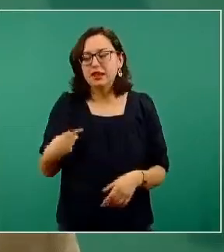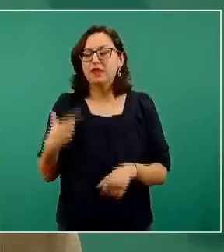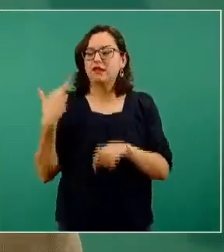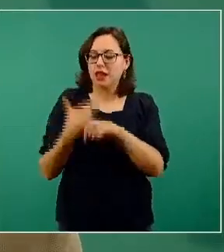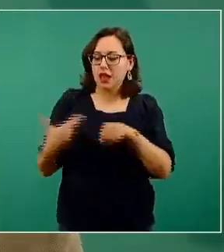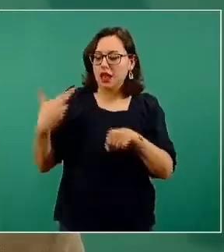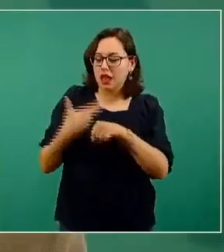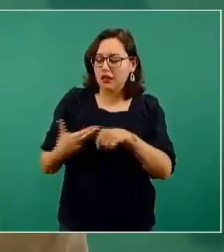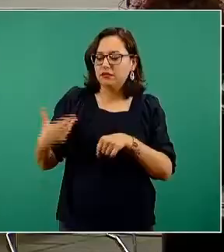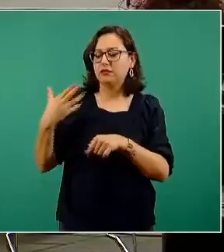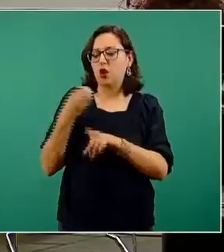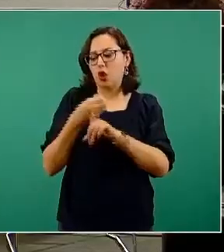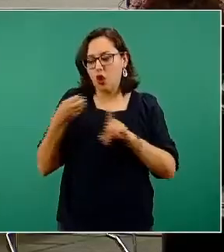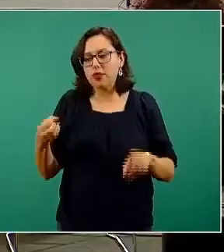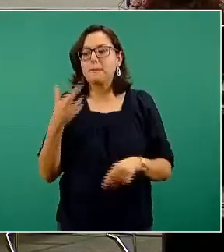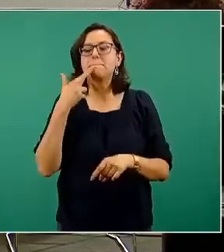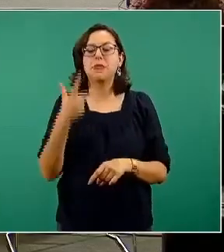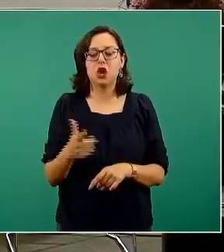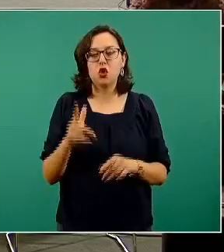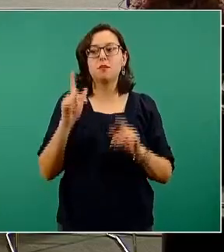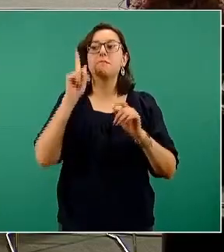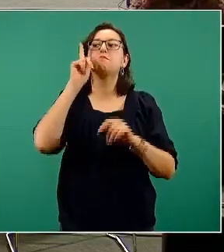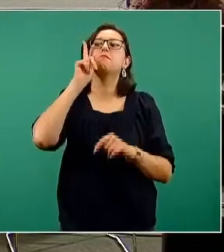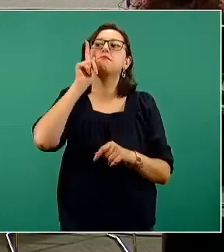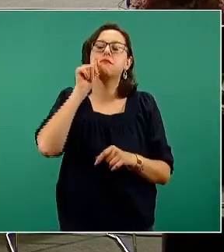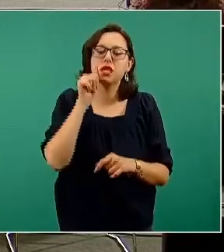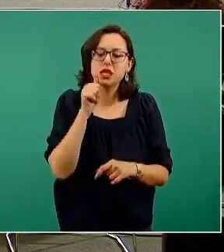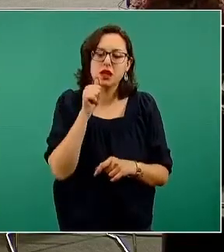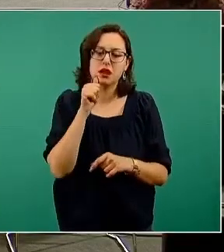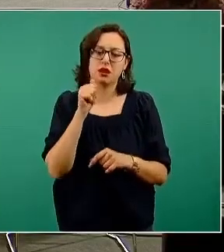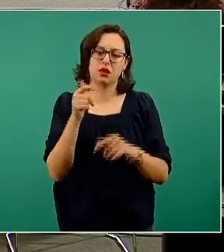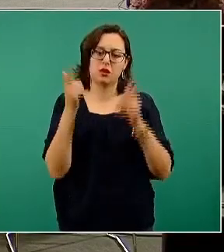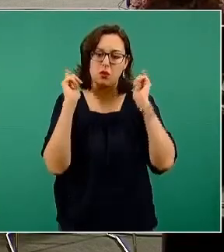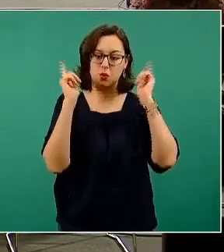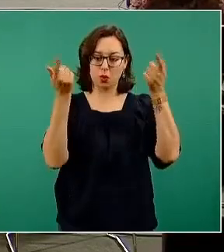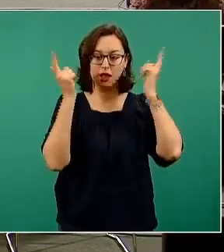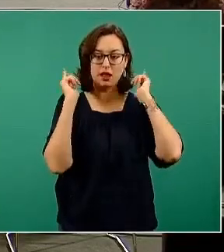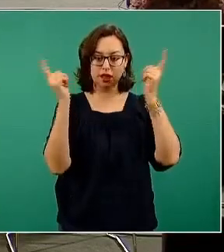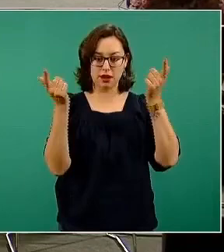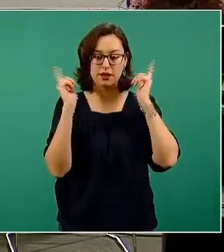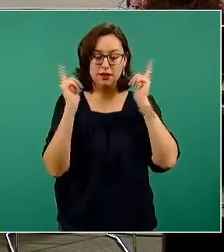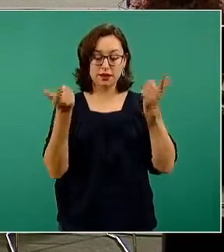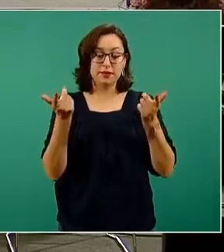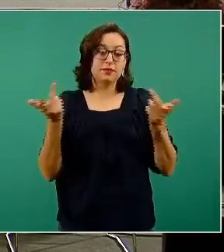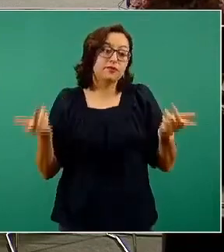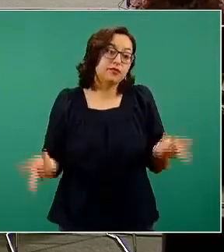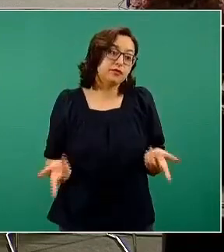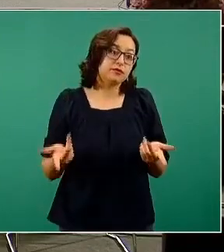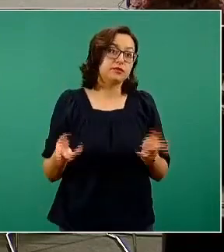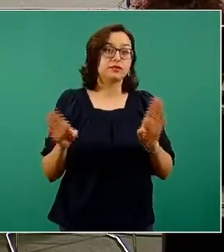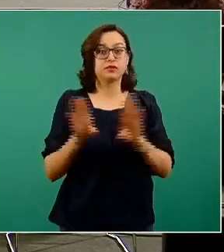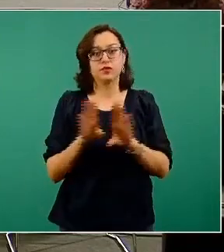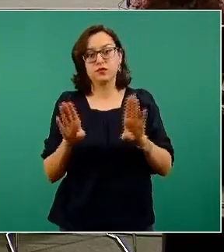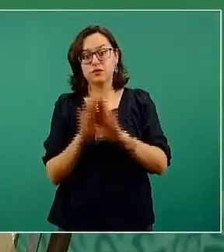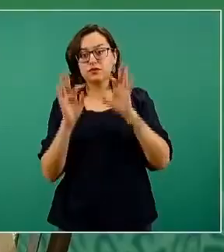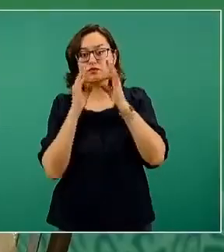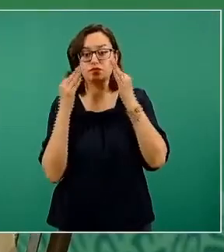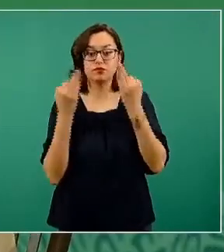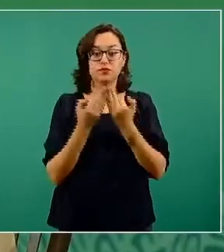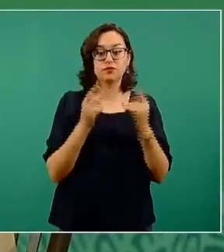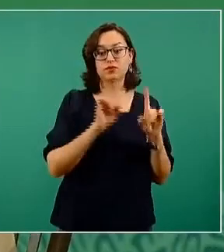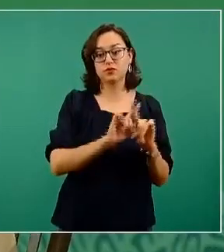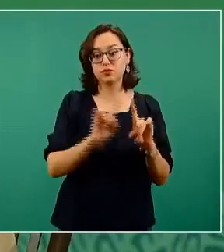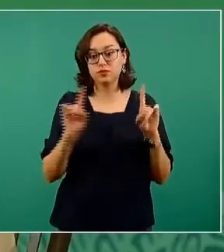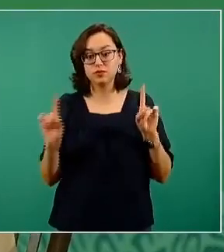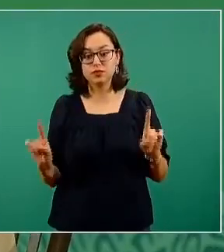hoy la programación. Yo espero que el día de mañana, y la idea principal es tratar de de buscar alternativas. Una alternativa interesante